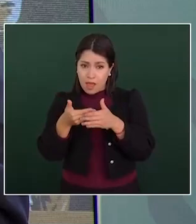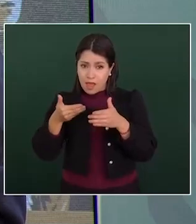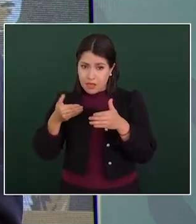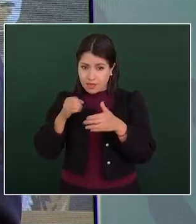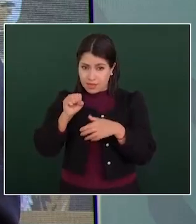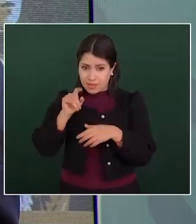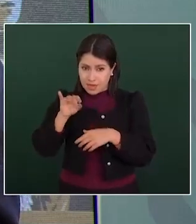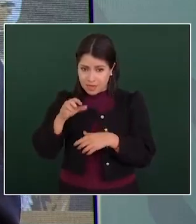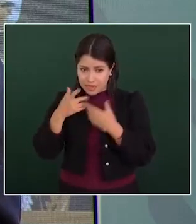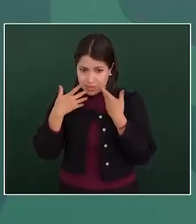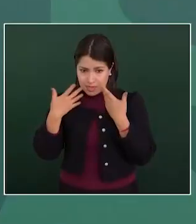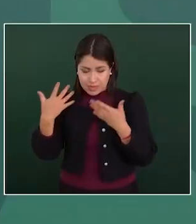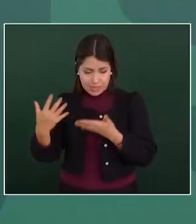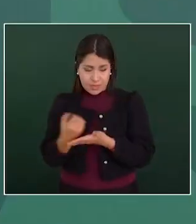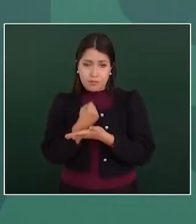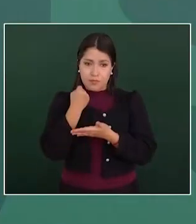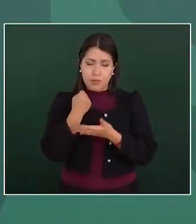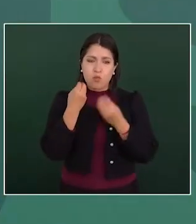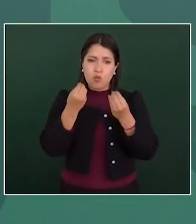Muchos michoacanos.